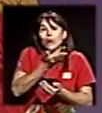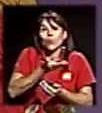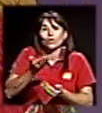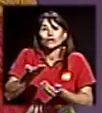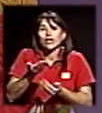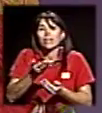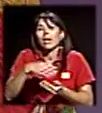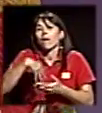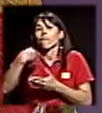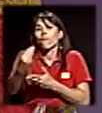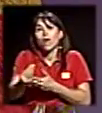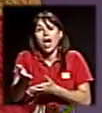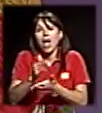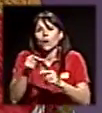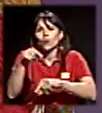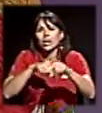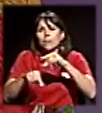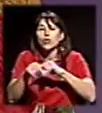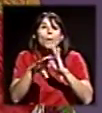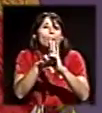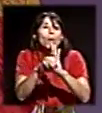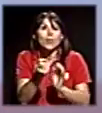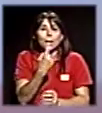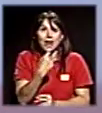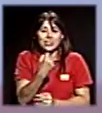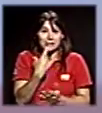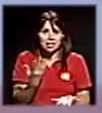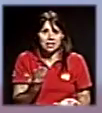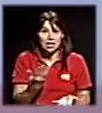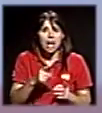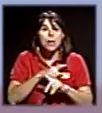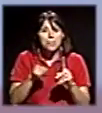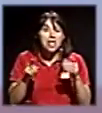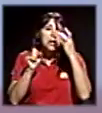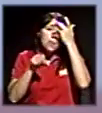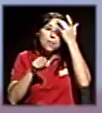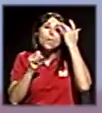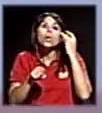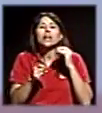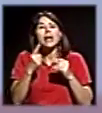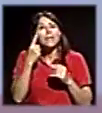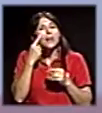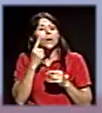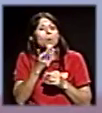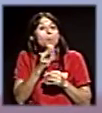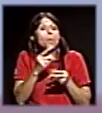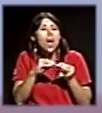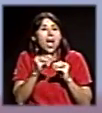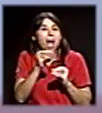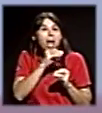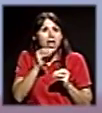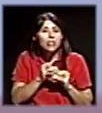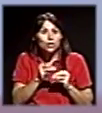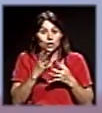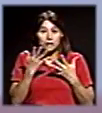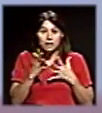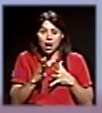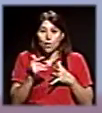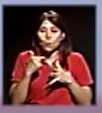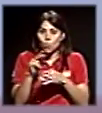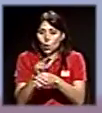verdad de algo químico pero es es posible ir midiendo la dosis ir soltando y recuperando